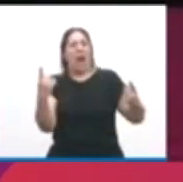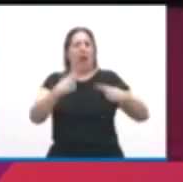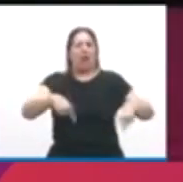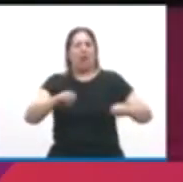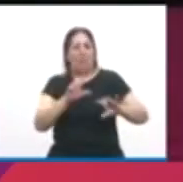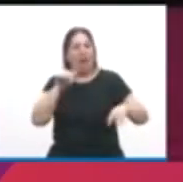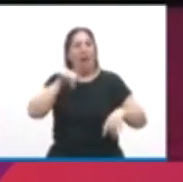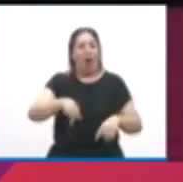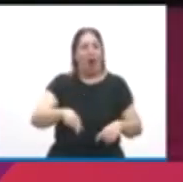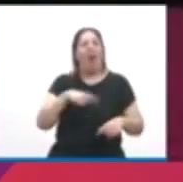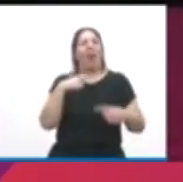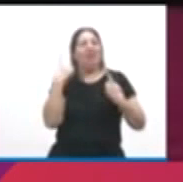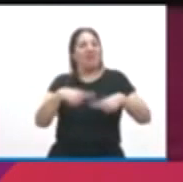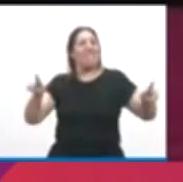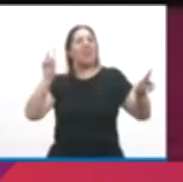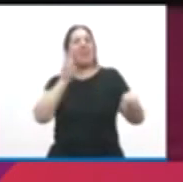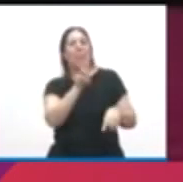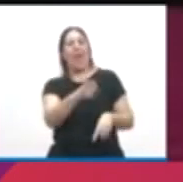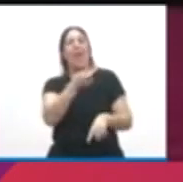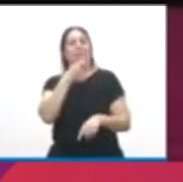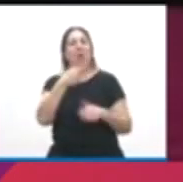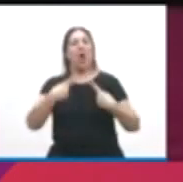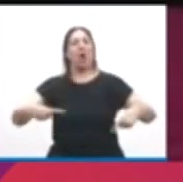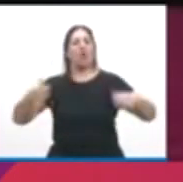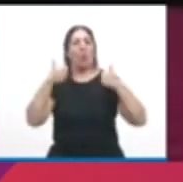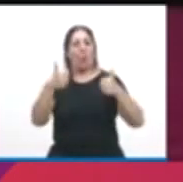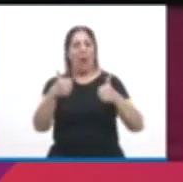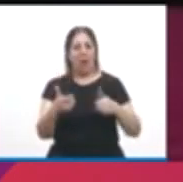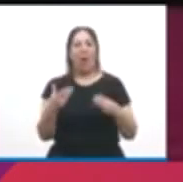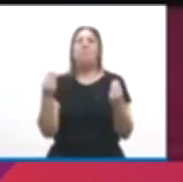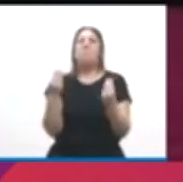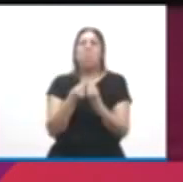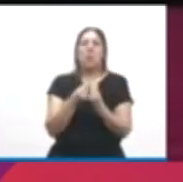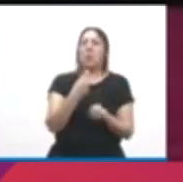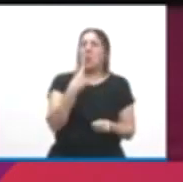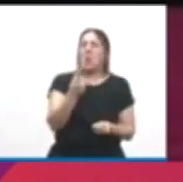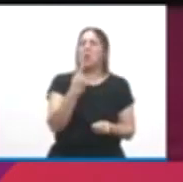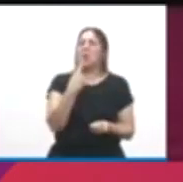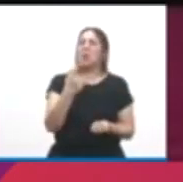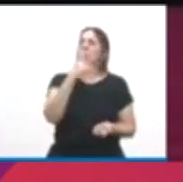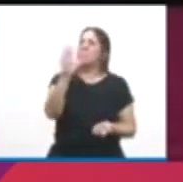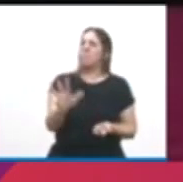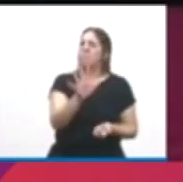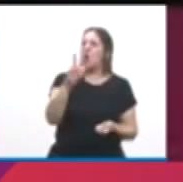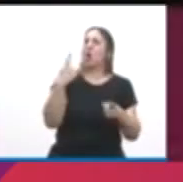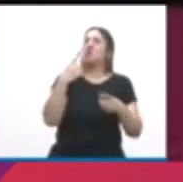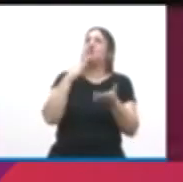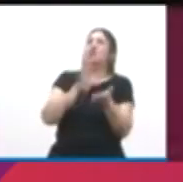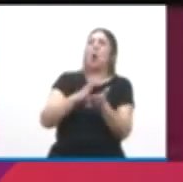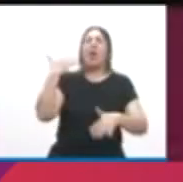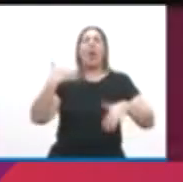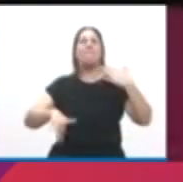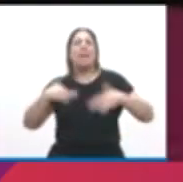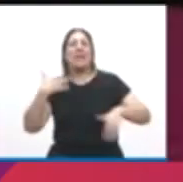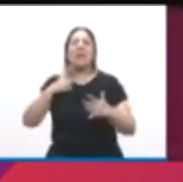viene a resolver el atraso que existe respecto de los salarios de los docentes en el presente año, que han estado arriba